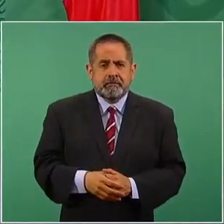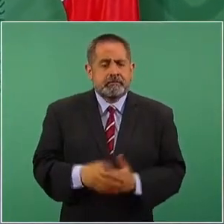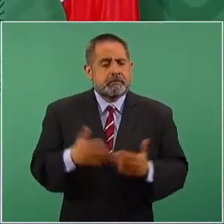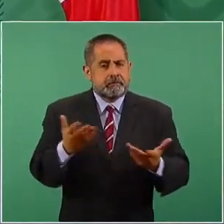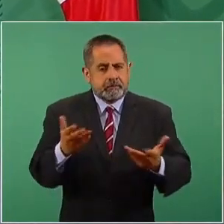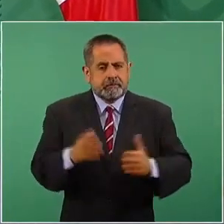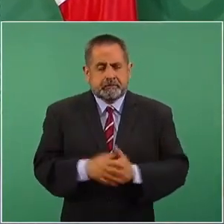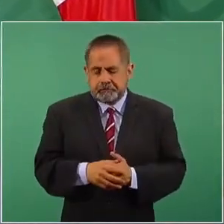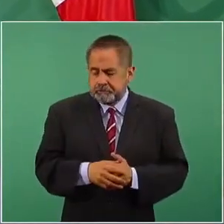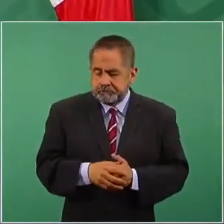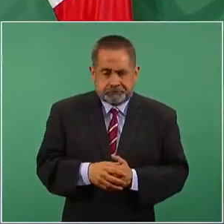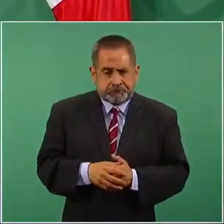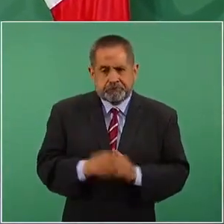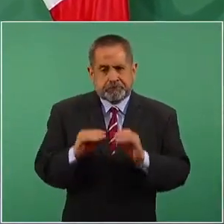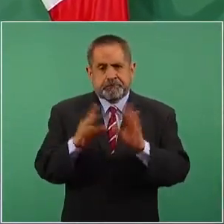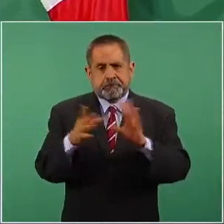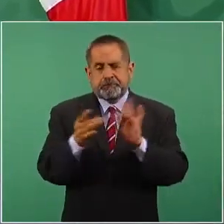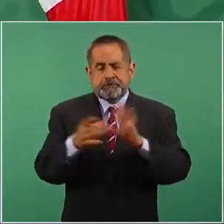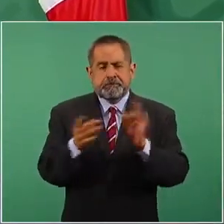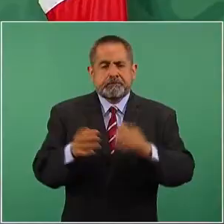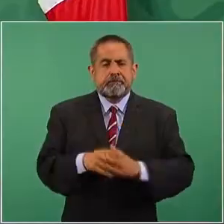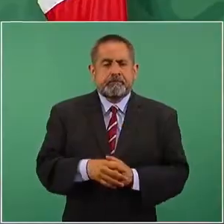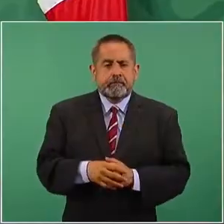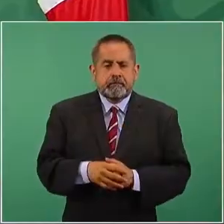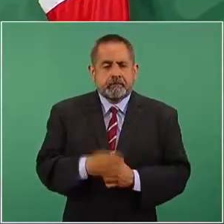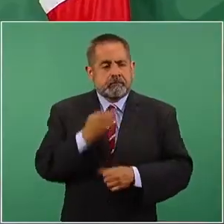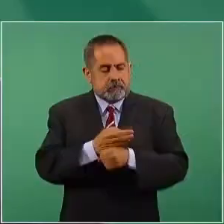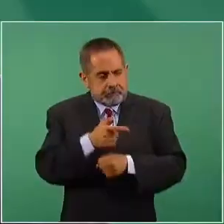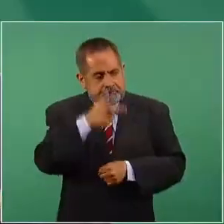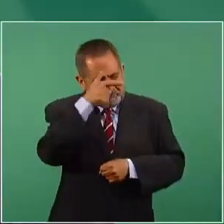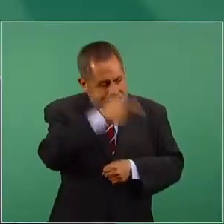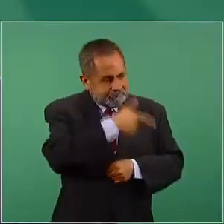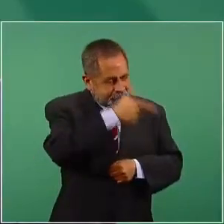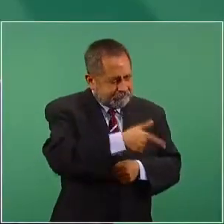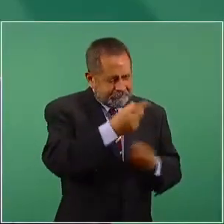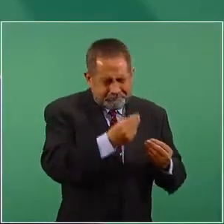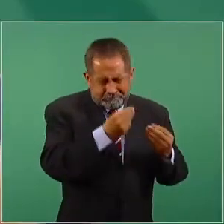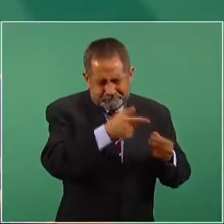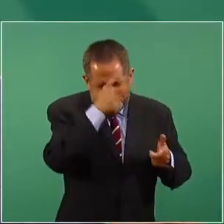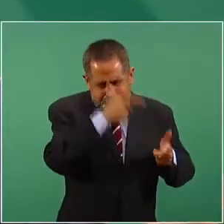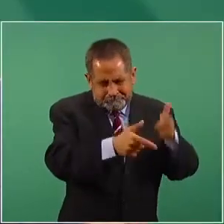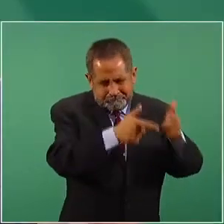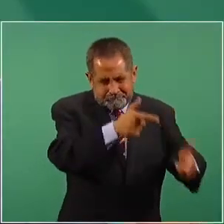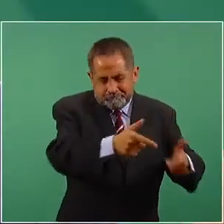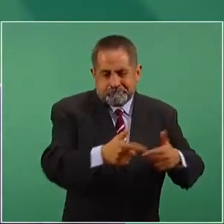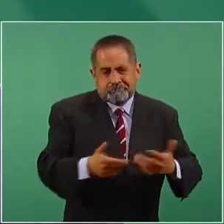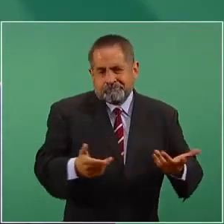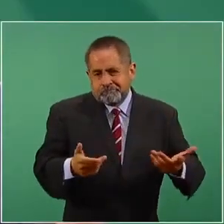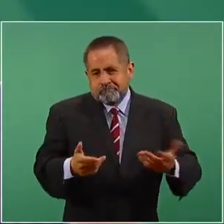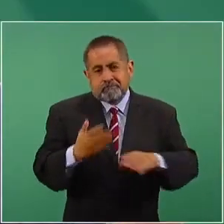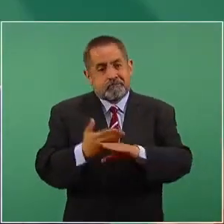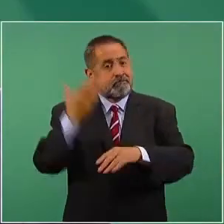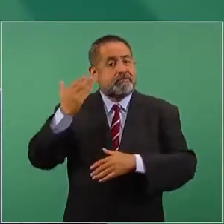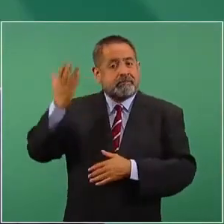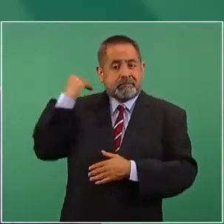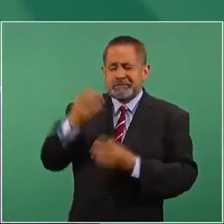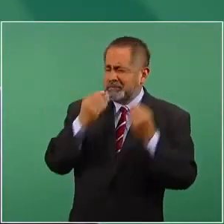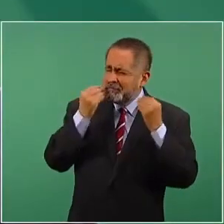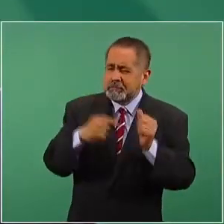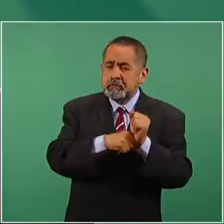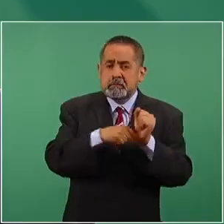Entonces, claro, estamos encontrando muchos desaparecidos porque convirtieron al país, pues,